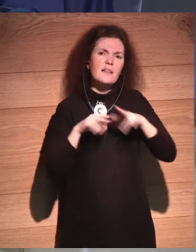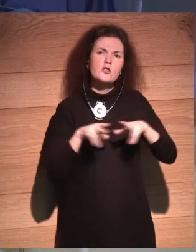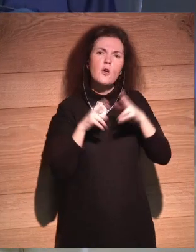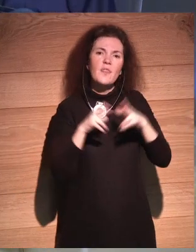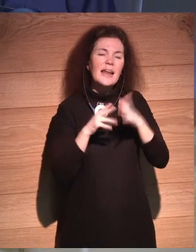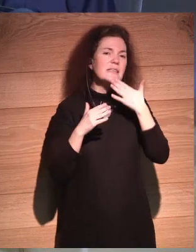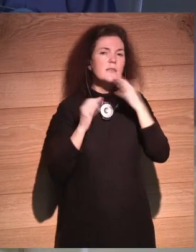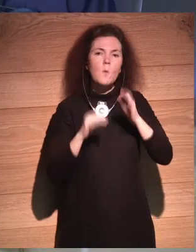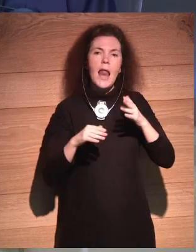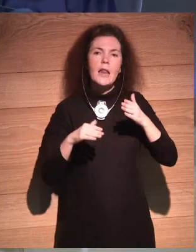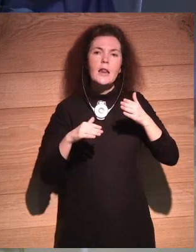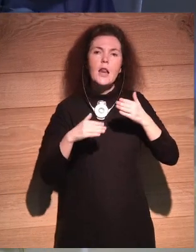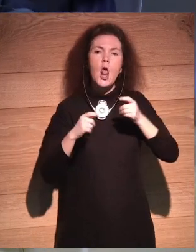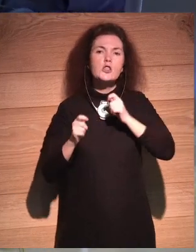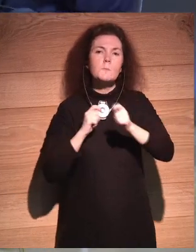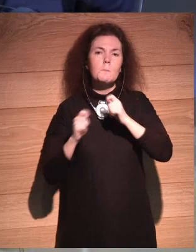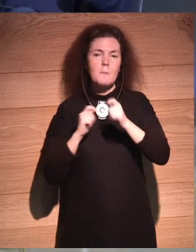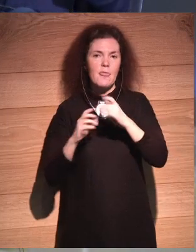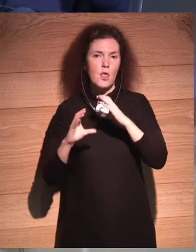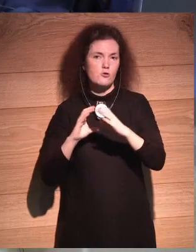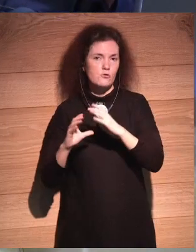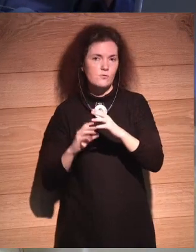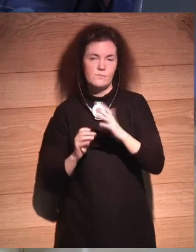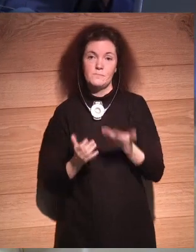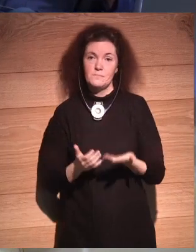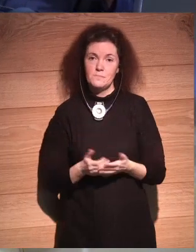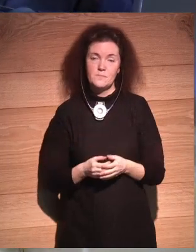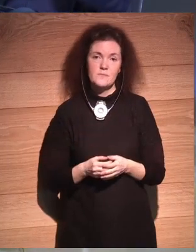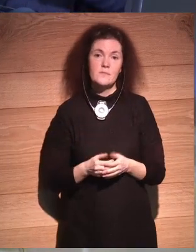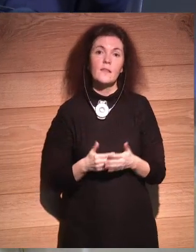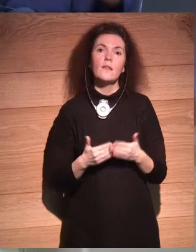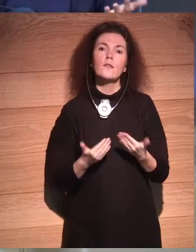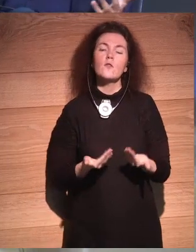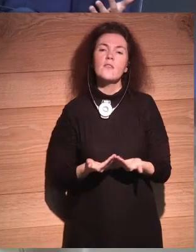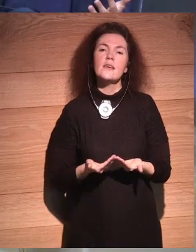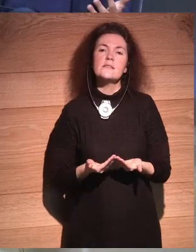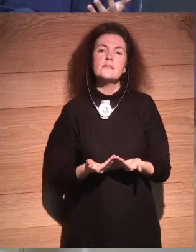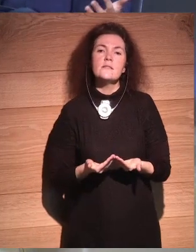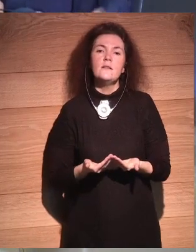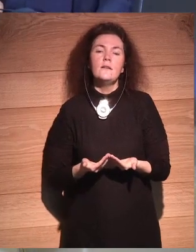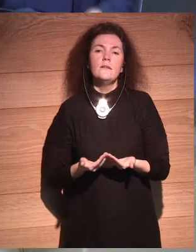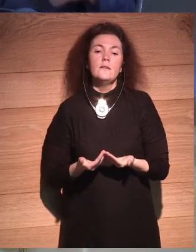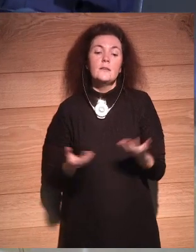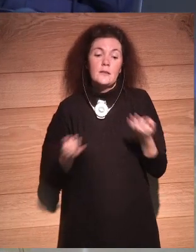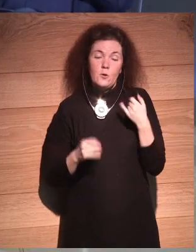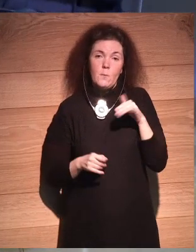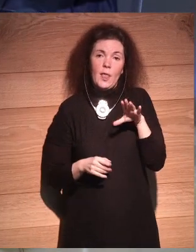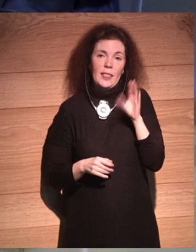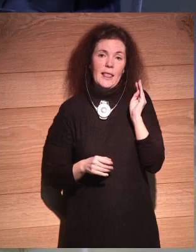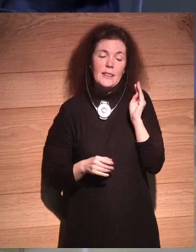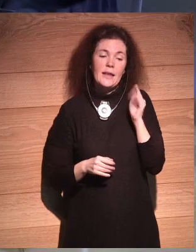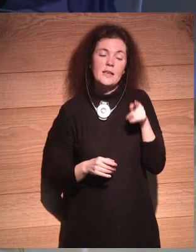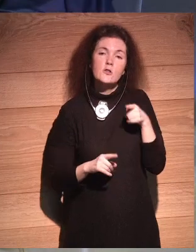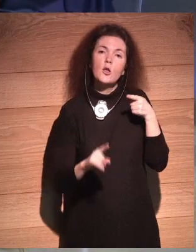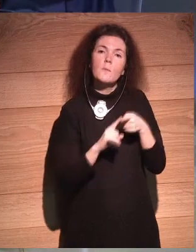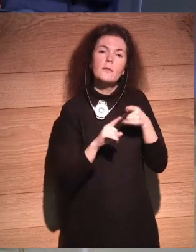los medios. Los medios sociales son los medios. Y entonces tenemos que entender que se basan